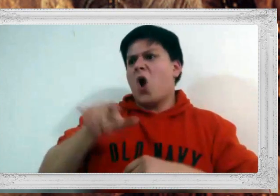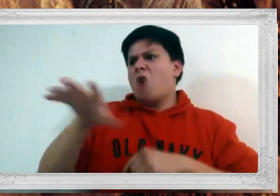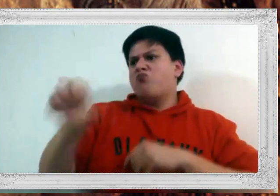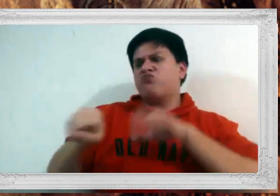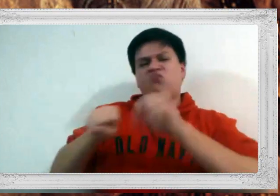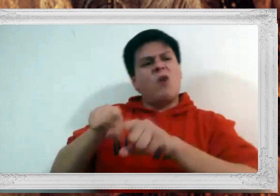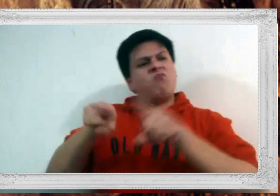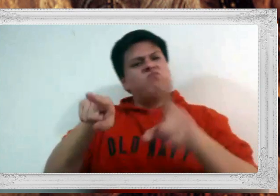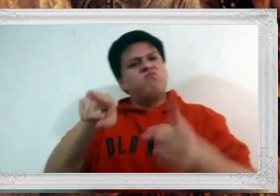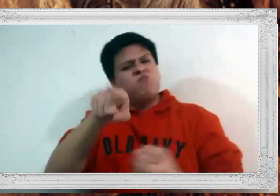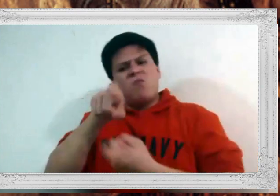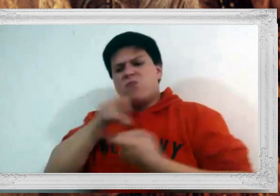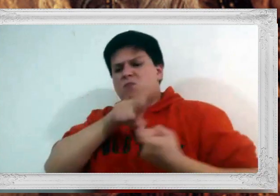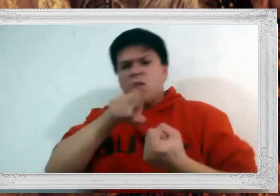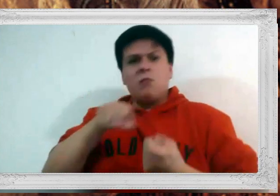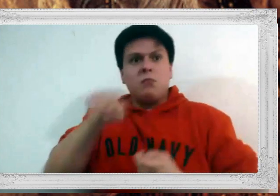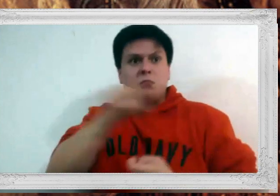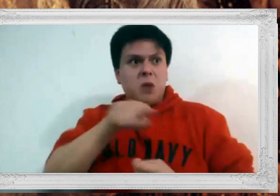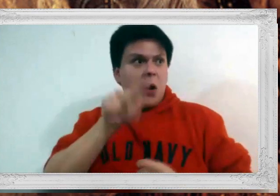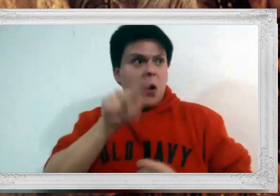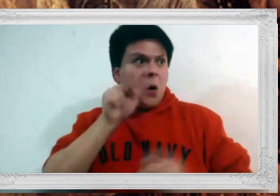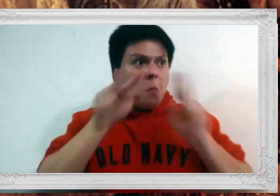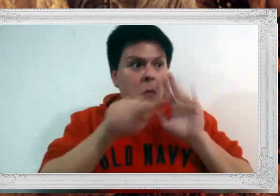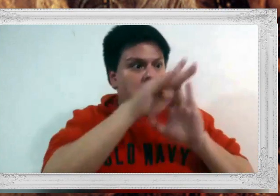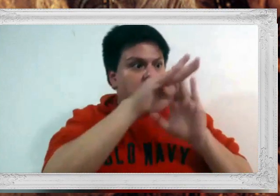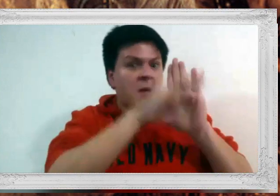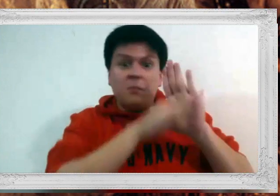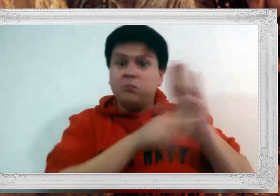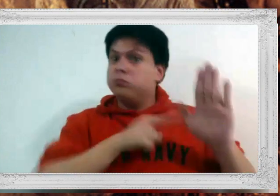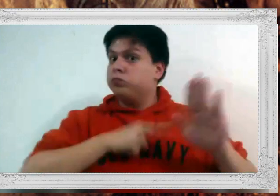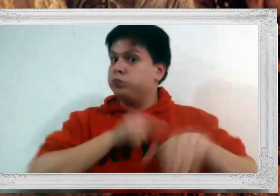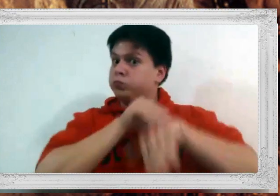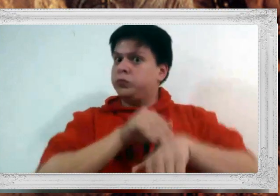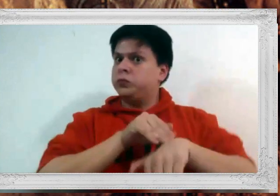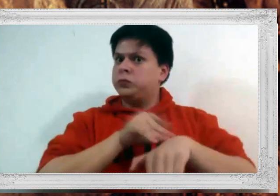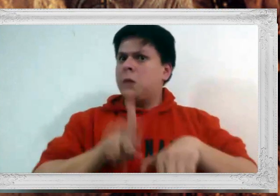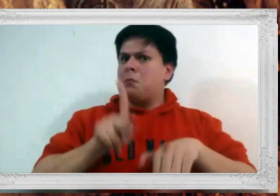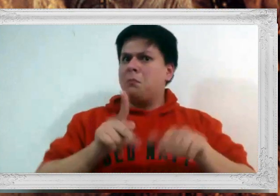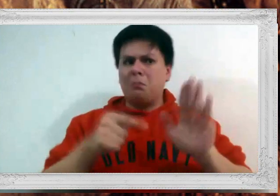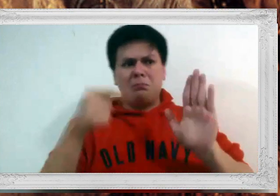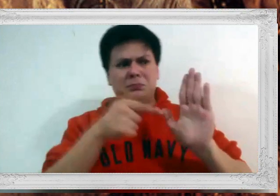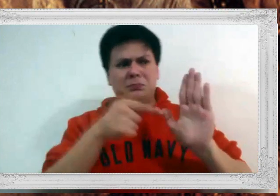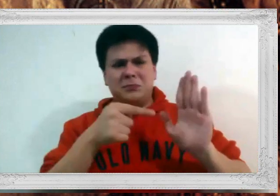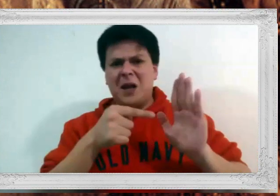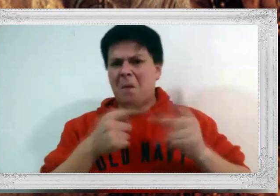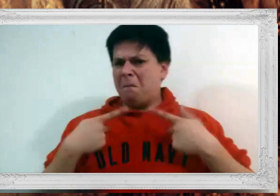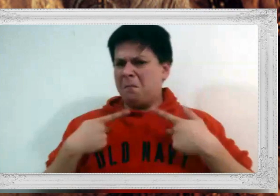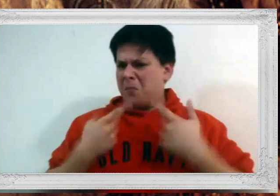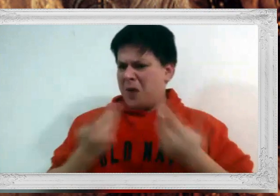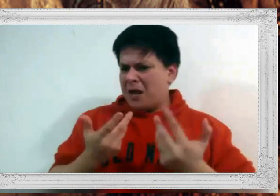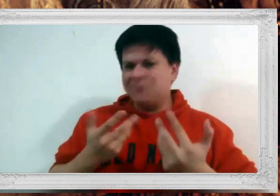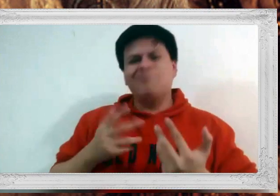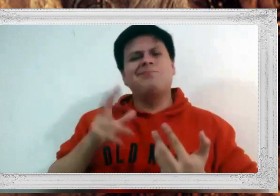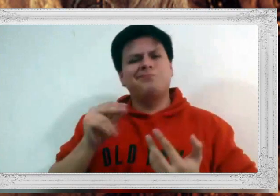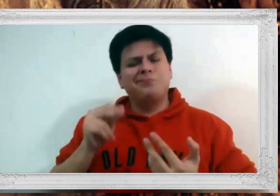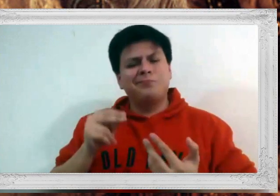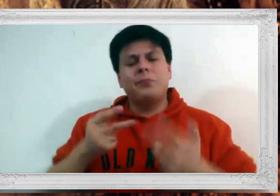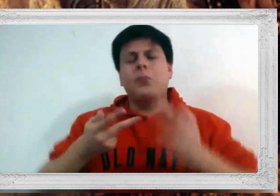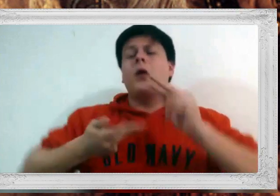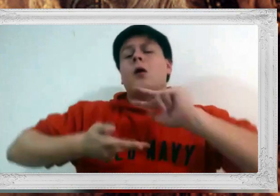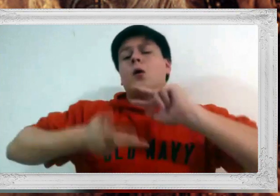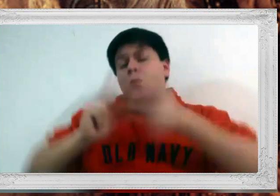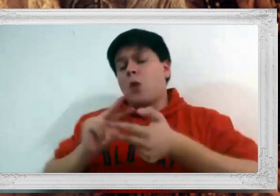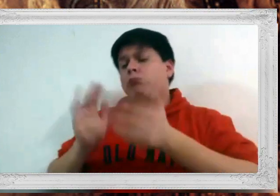observan. En suma, Jesús muestra su afecto por el templo como casa de oración,